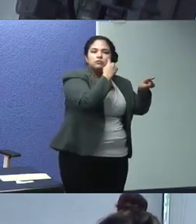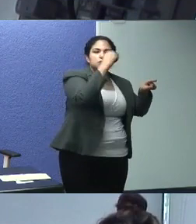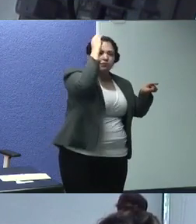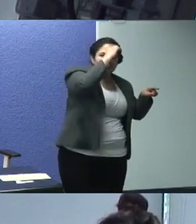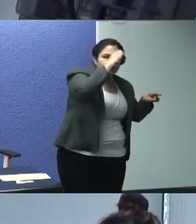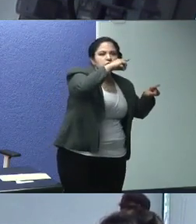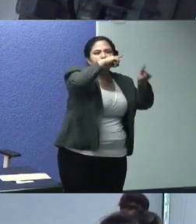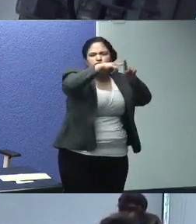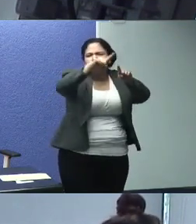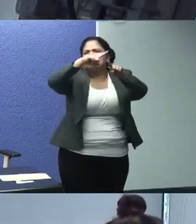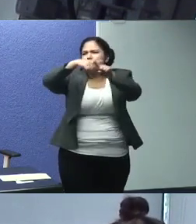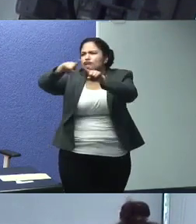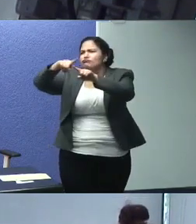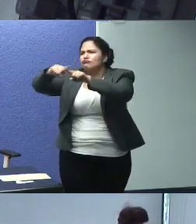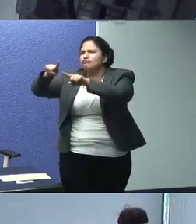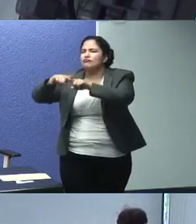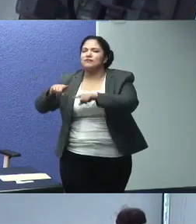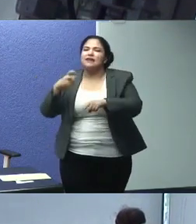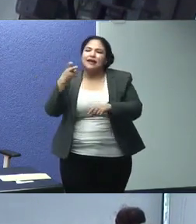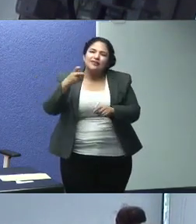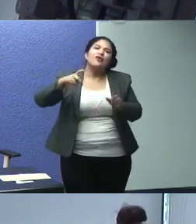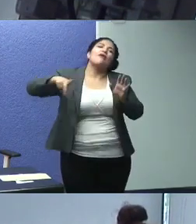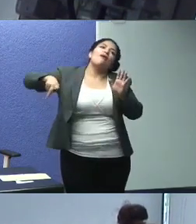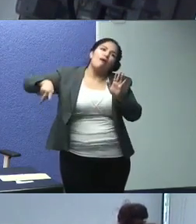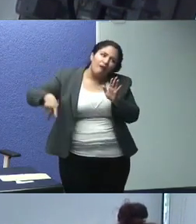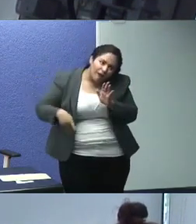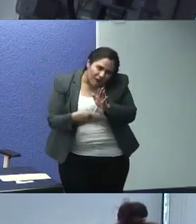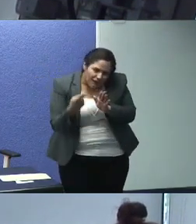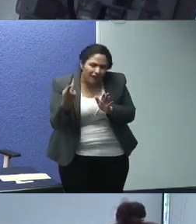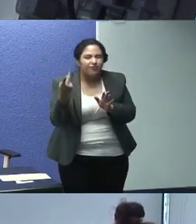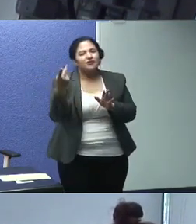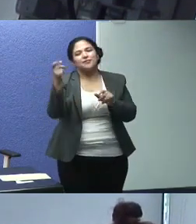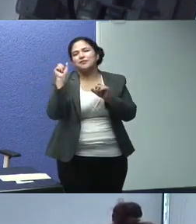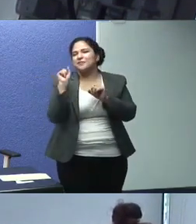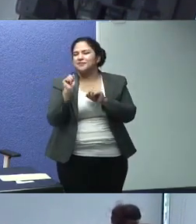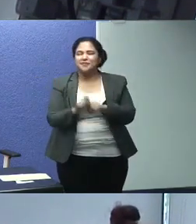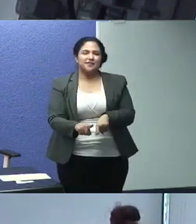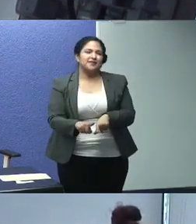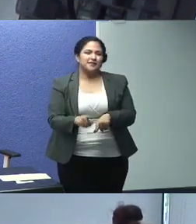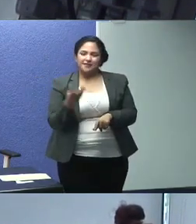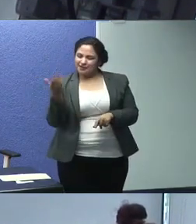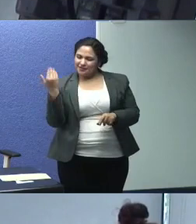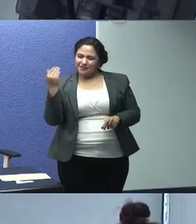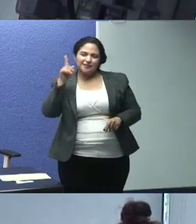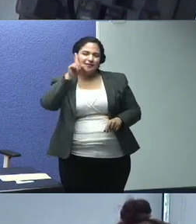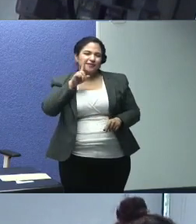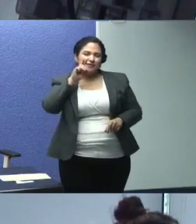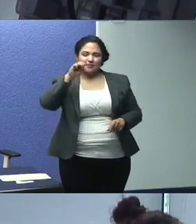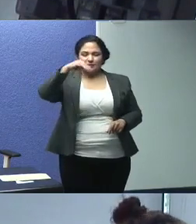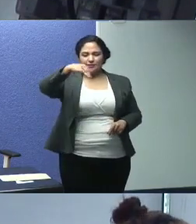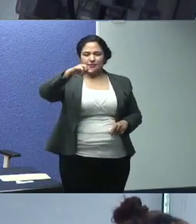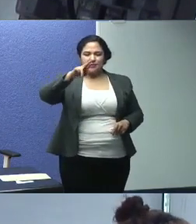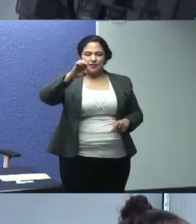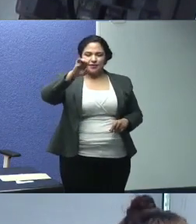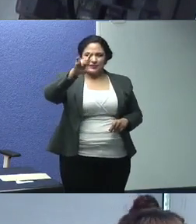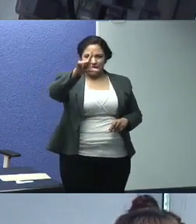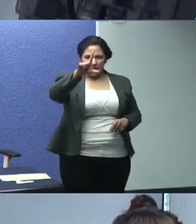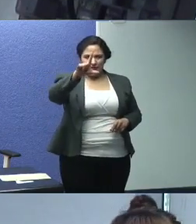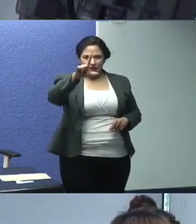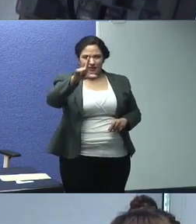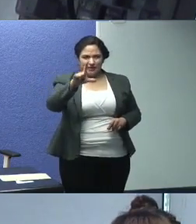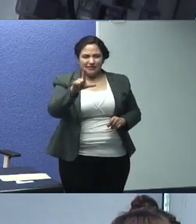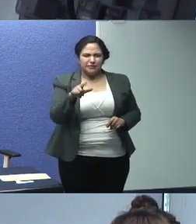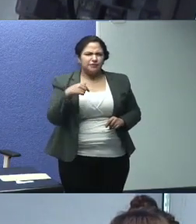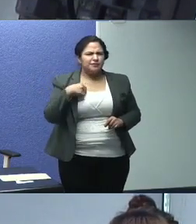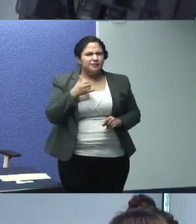ocasiones caemos nuevamente a este, creo que lo que señalaba Maribel, no sé si es me equivoco de nombre, pero